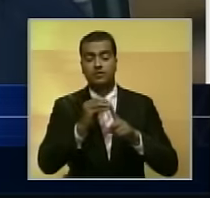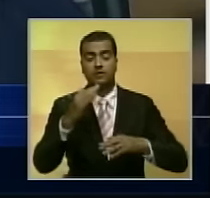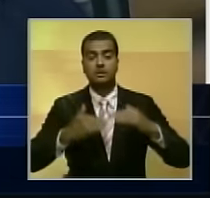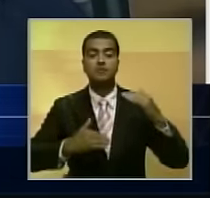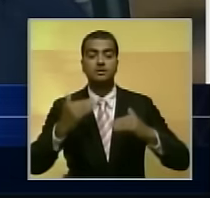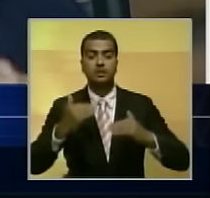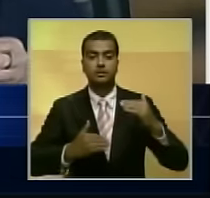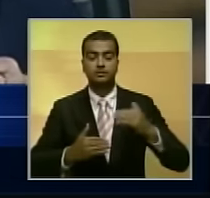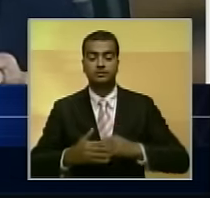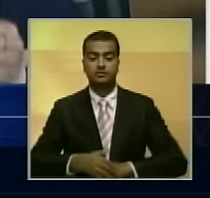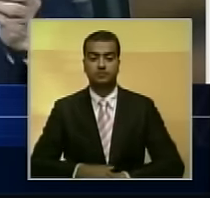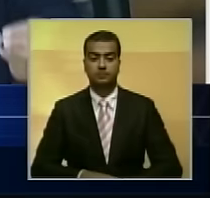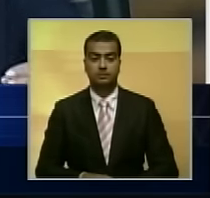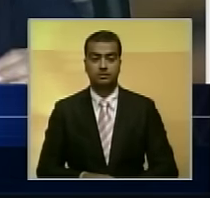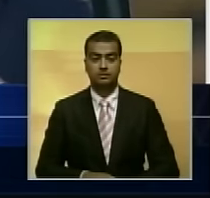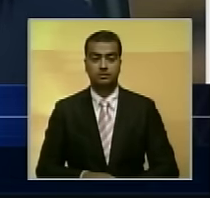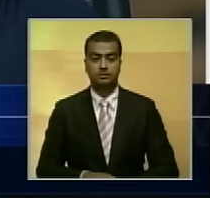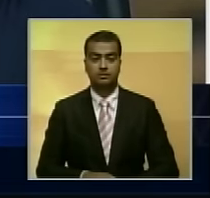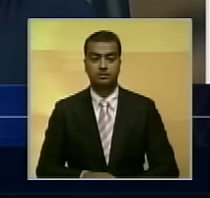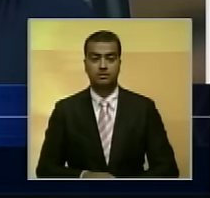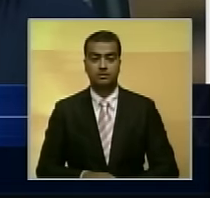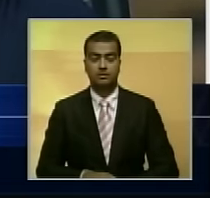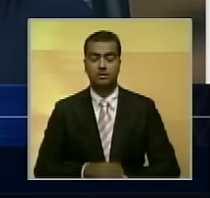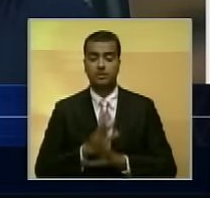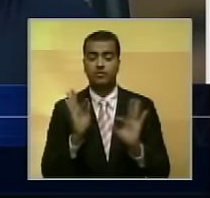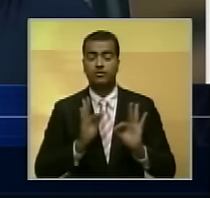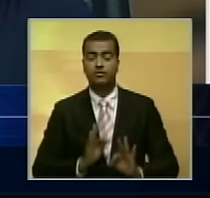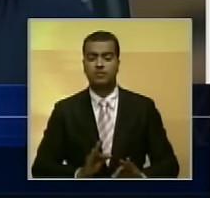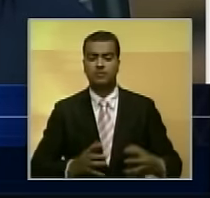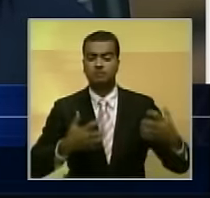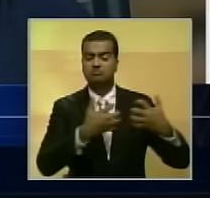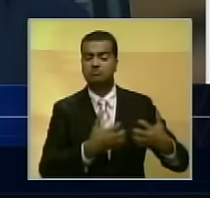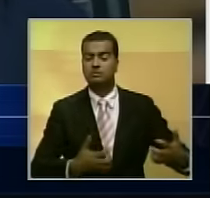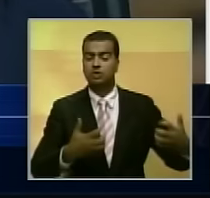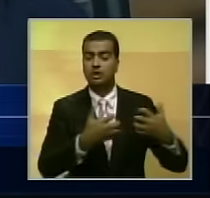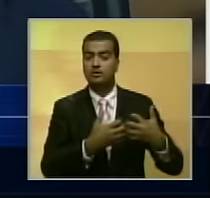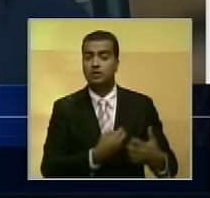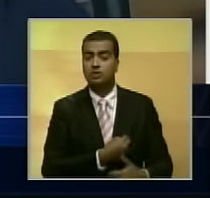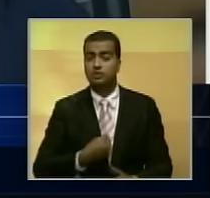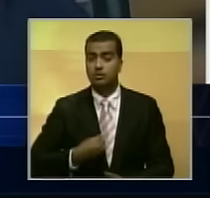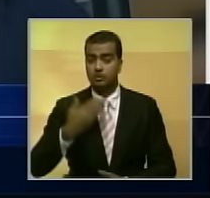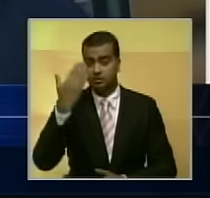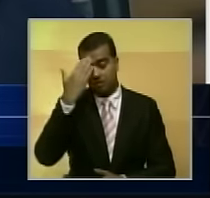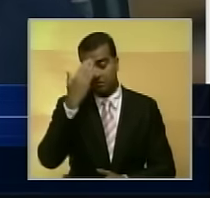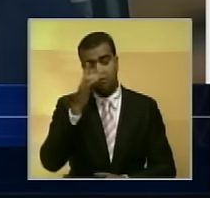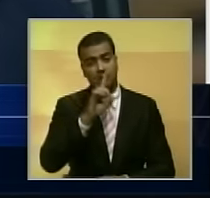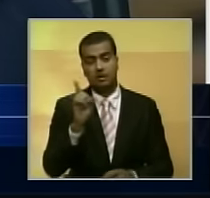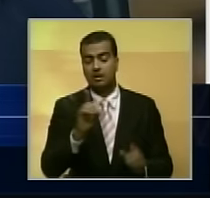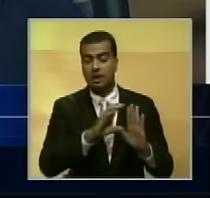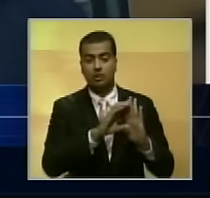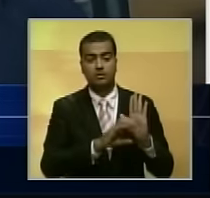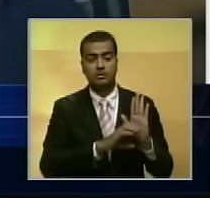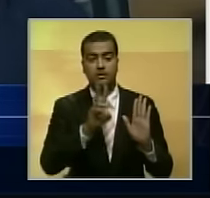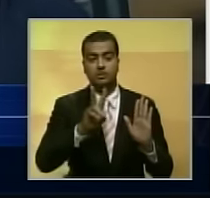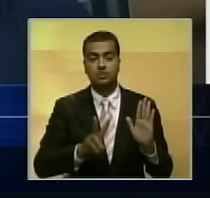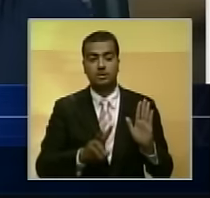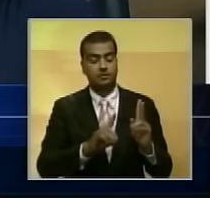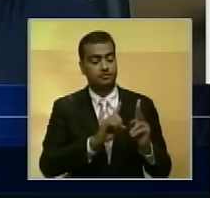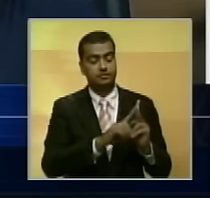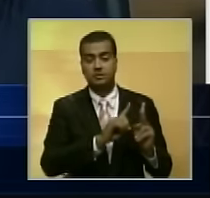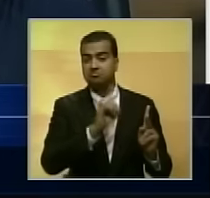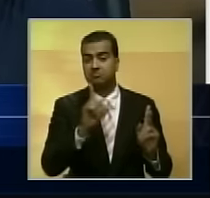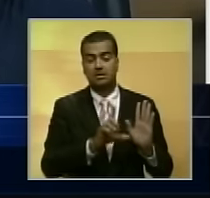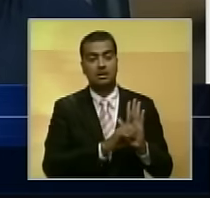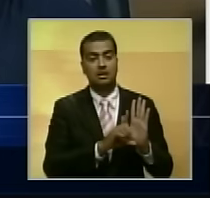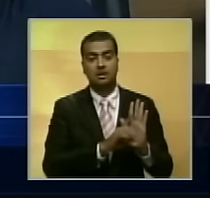desestabilizador, y métodos violentos. Nosotros sabemos que ni la Constitución de Venezuela ni las